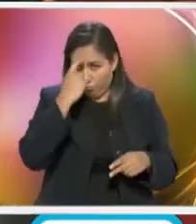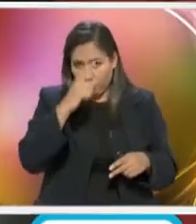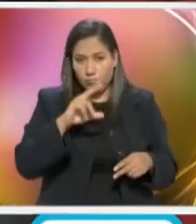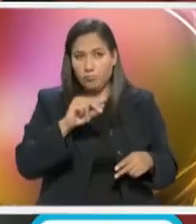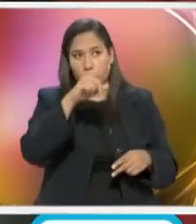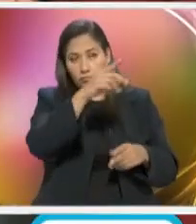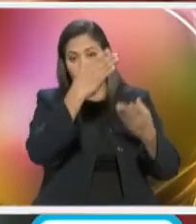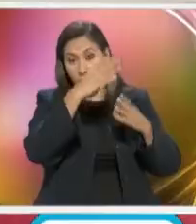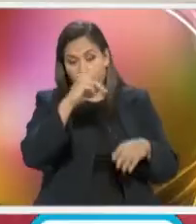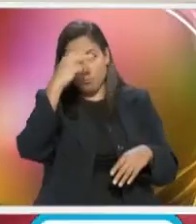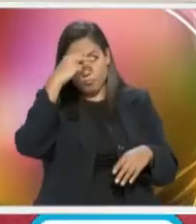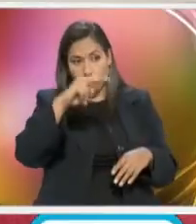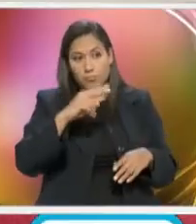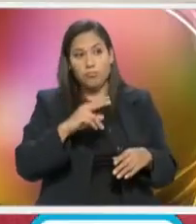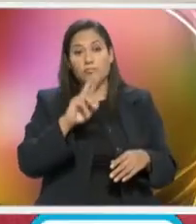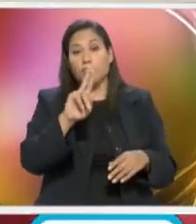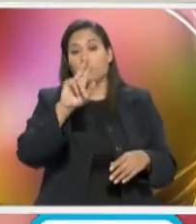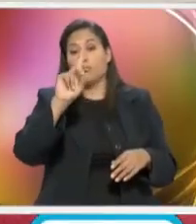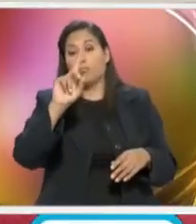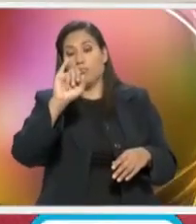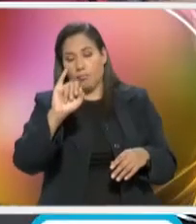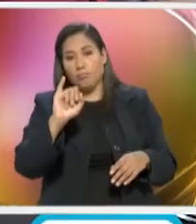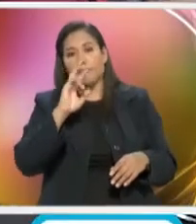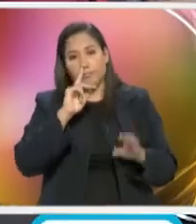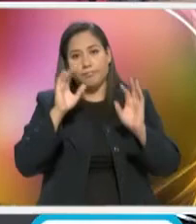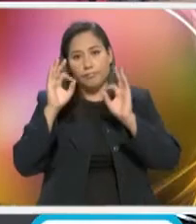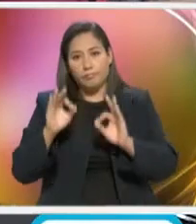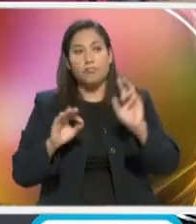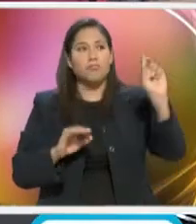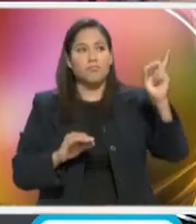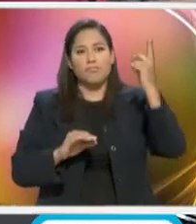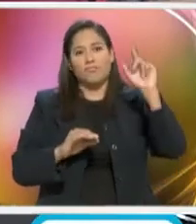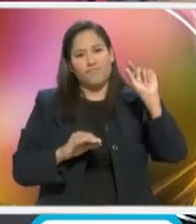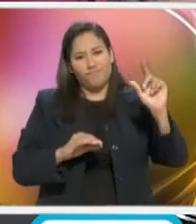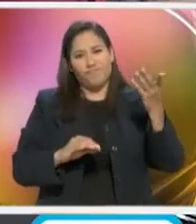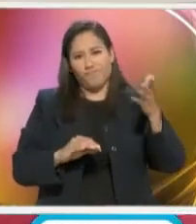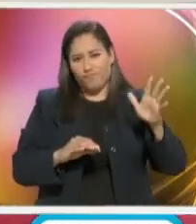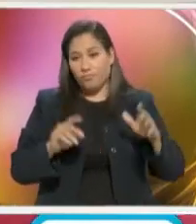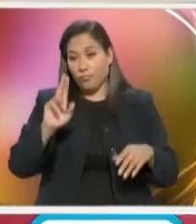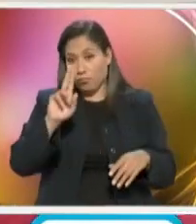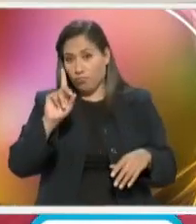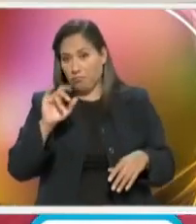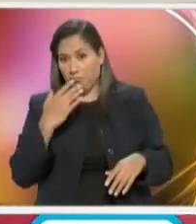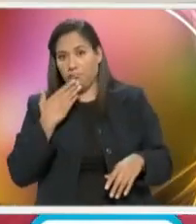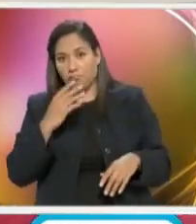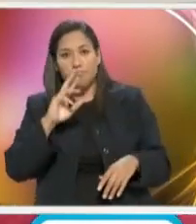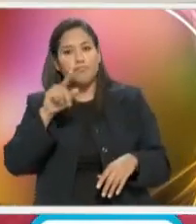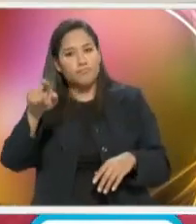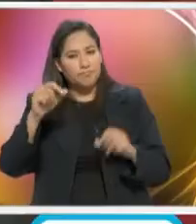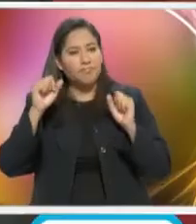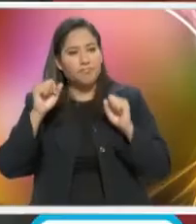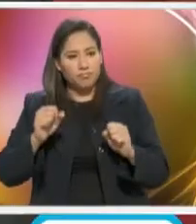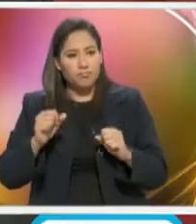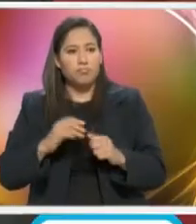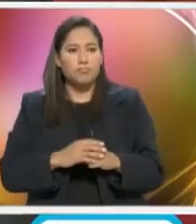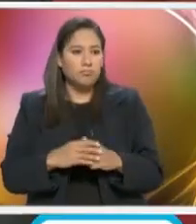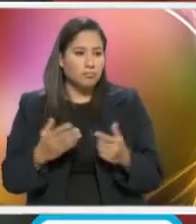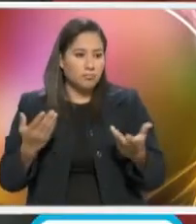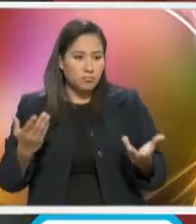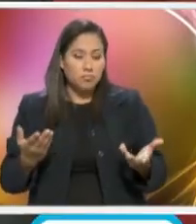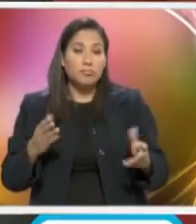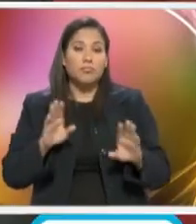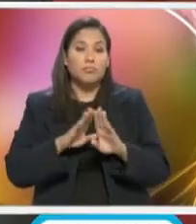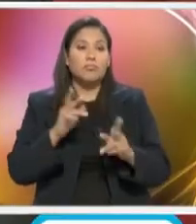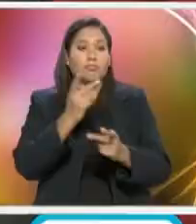Banco de México y en los registros, las UDIs han tenido un mejor desempeño que el dólar, ¿no? Entonces, yo creo que es una inversión bastante segura y como